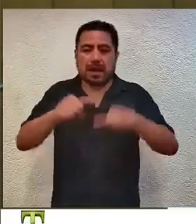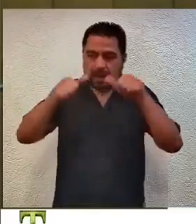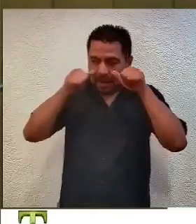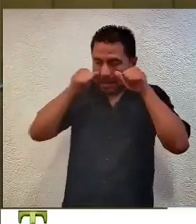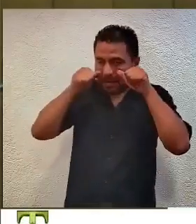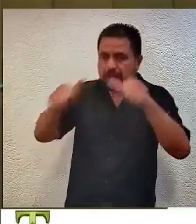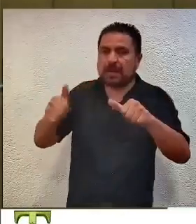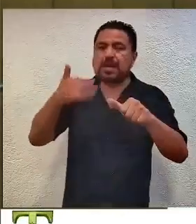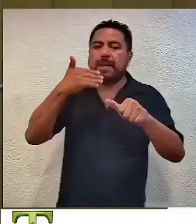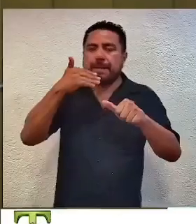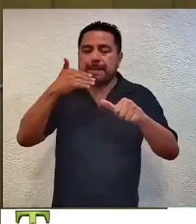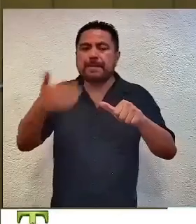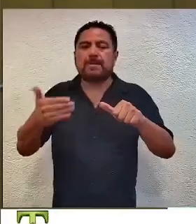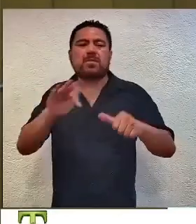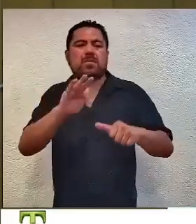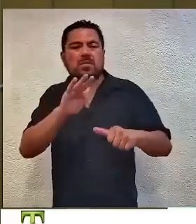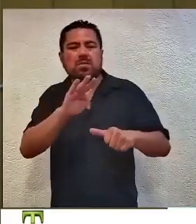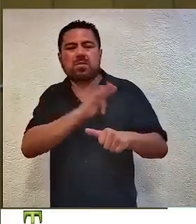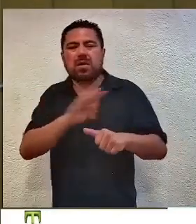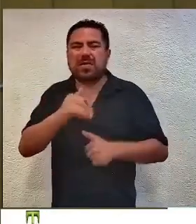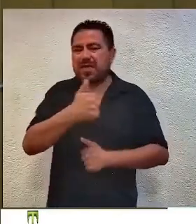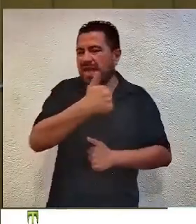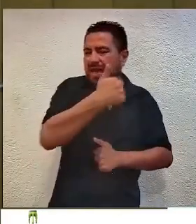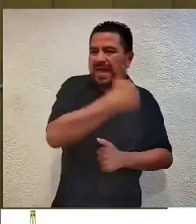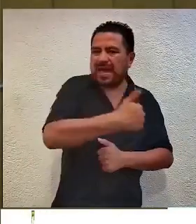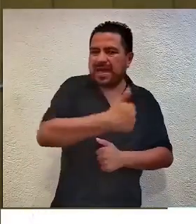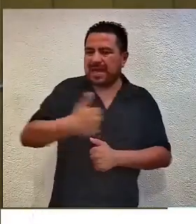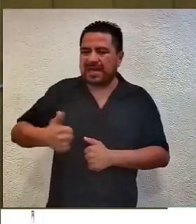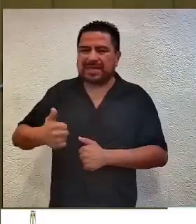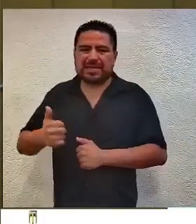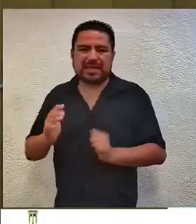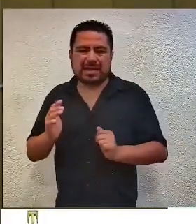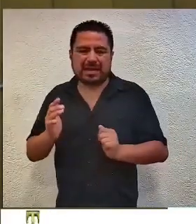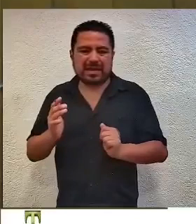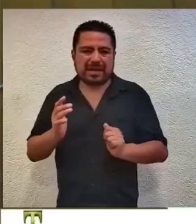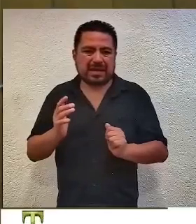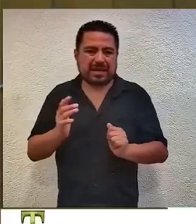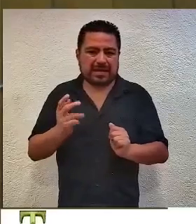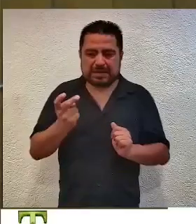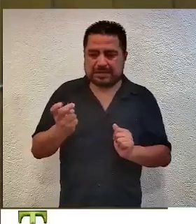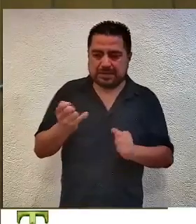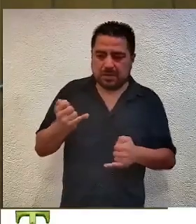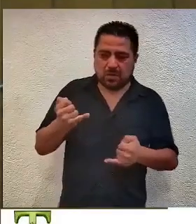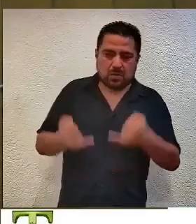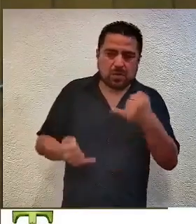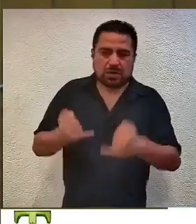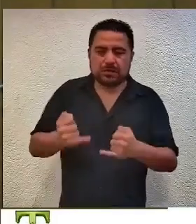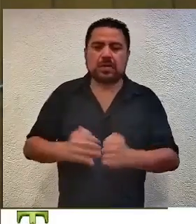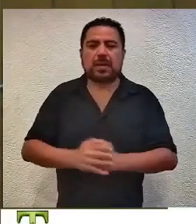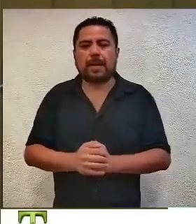la causa de pedir de cada una de las partes en este juicio.